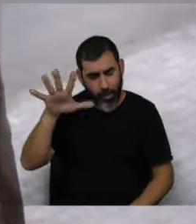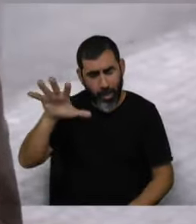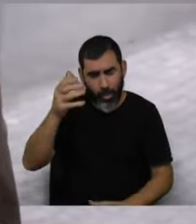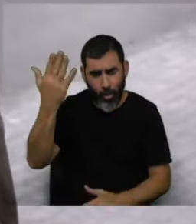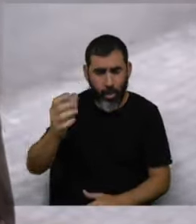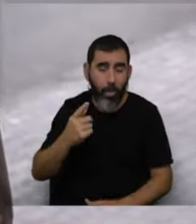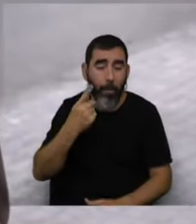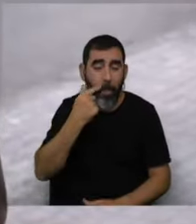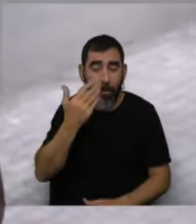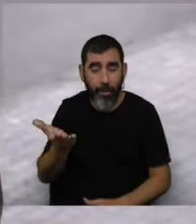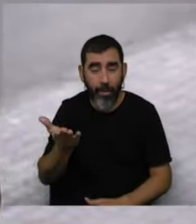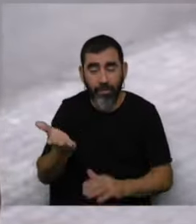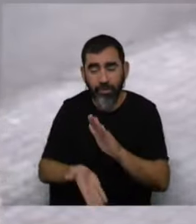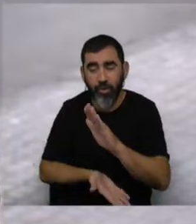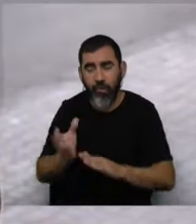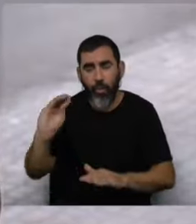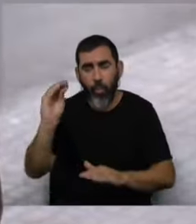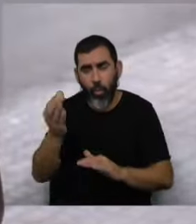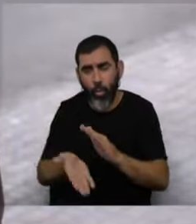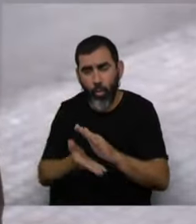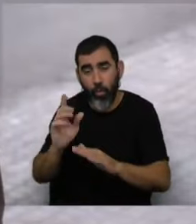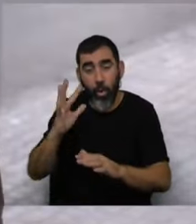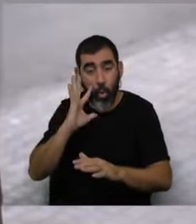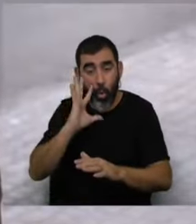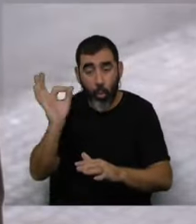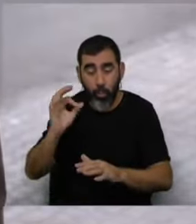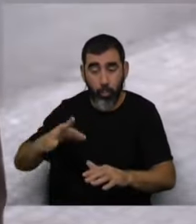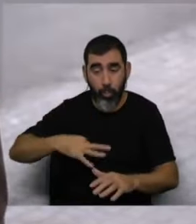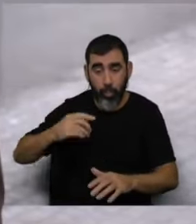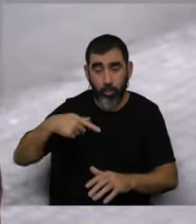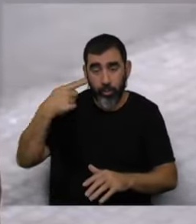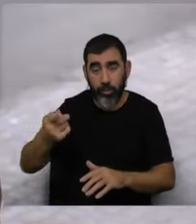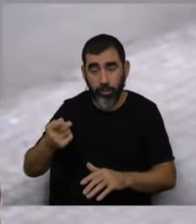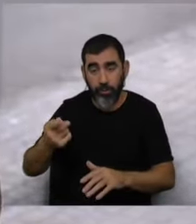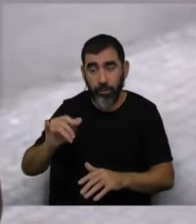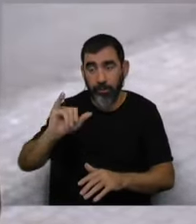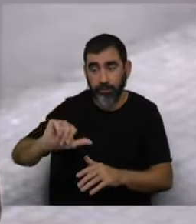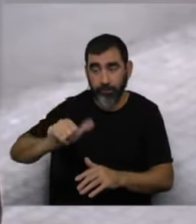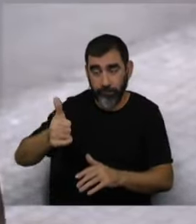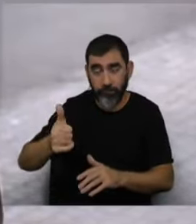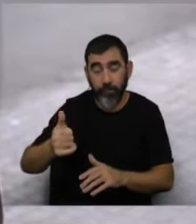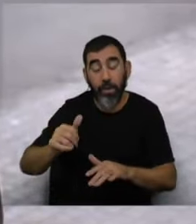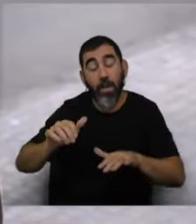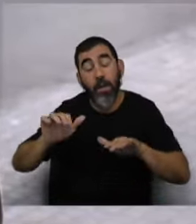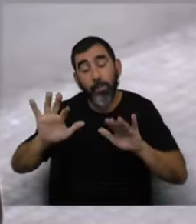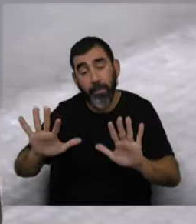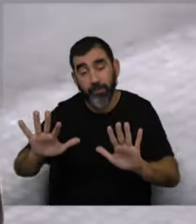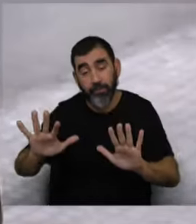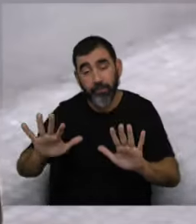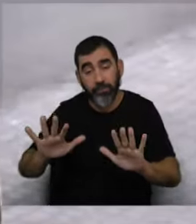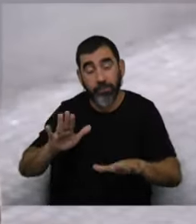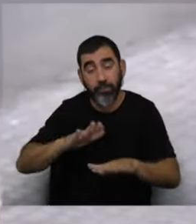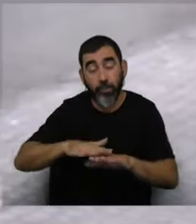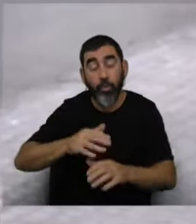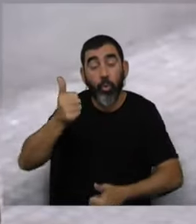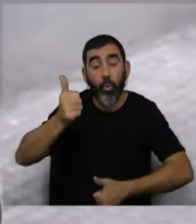claramente él se fue muy jovencito tuvo otras oportunidades saco ventajas y probablemente este a la hora de